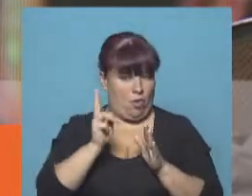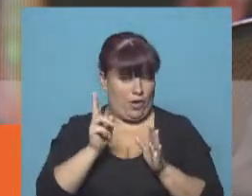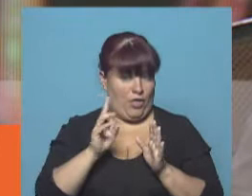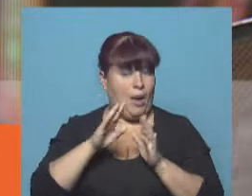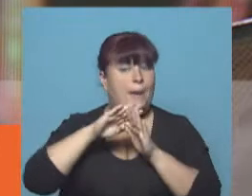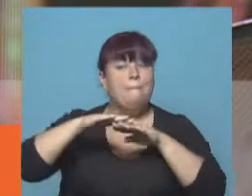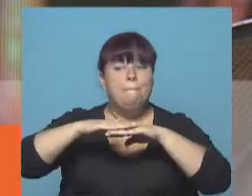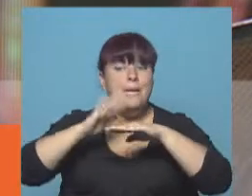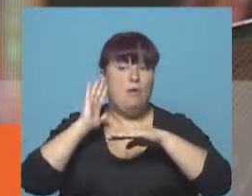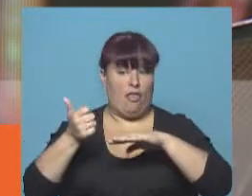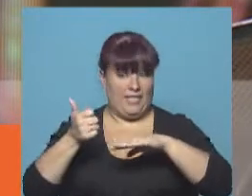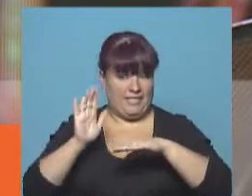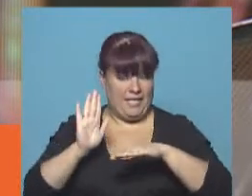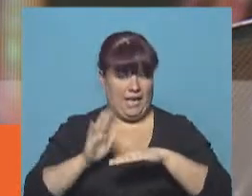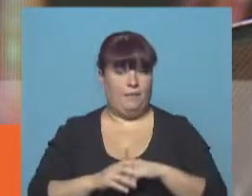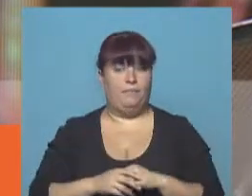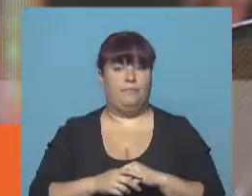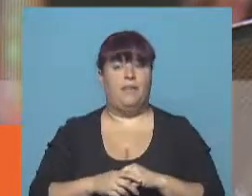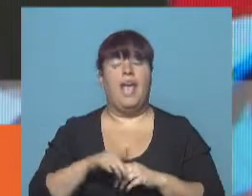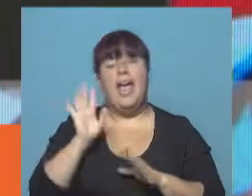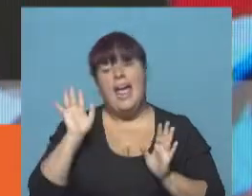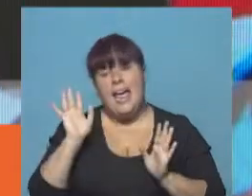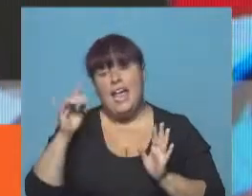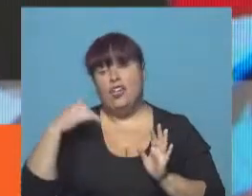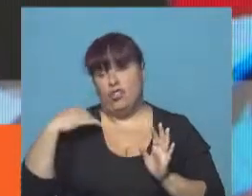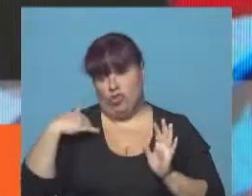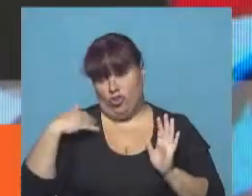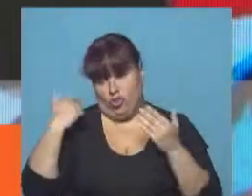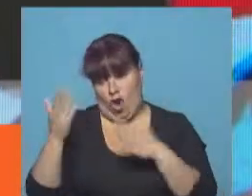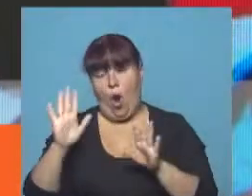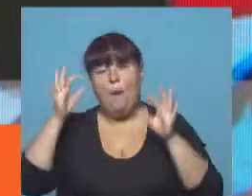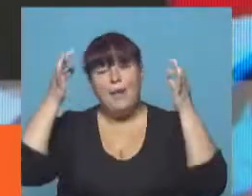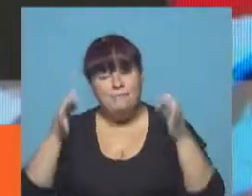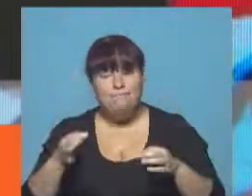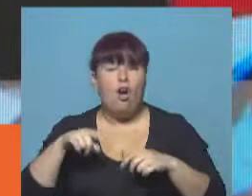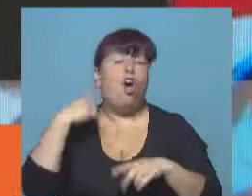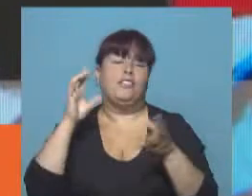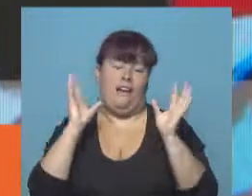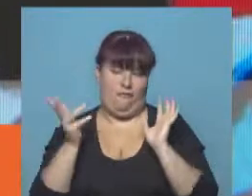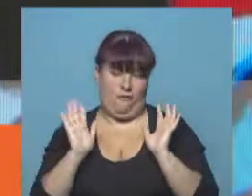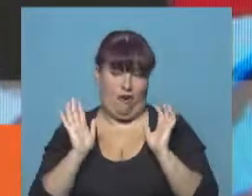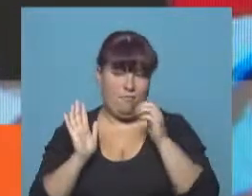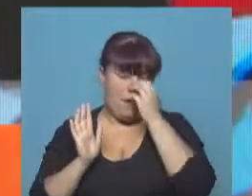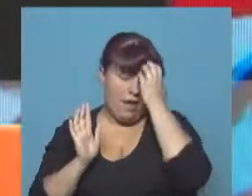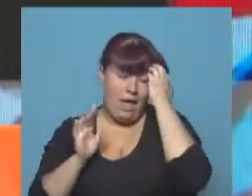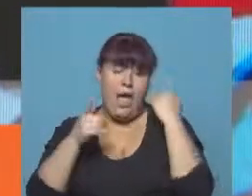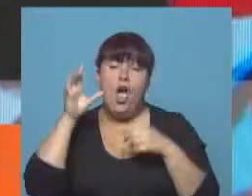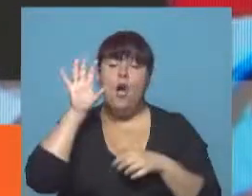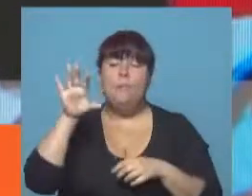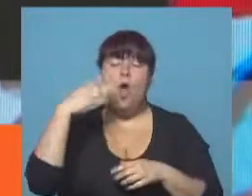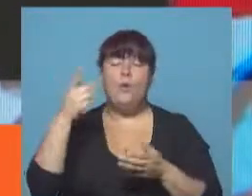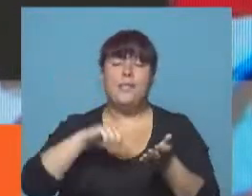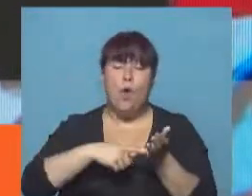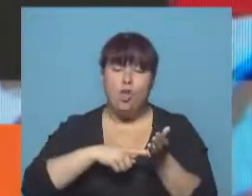la más baja es 16 años. Eso es lo que personalmente yo me inclinaría, pero en realidad la idea es otra. A ver. La provincia de Buenos